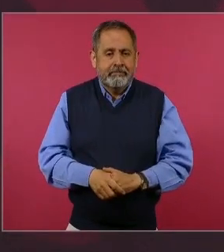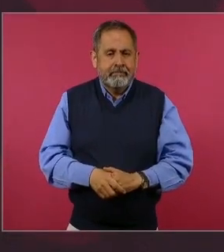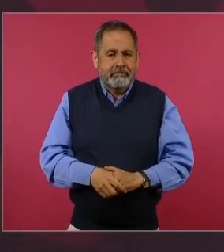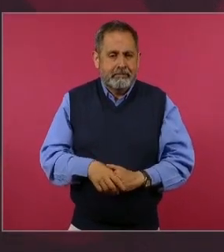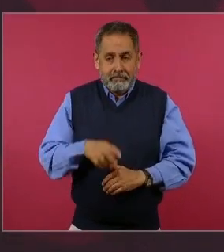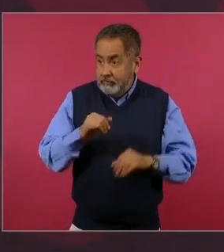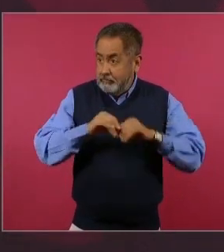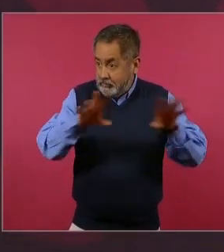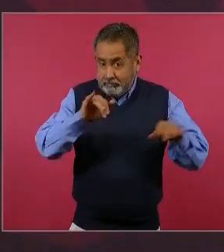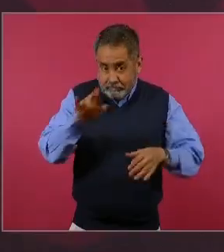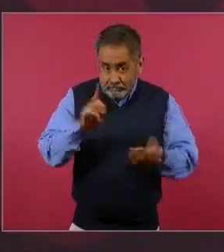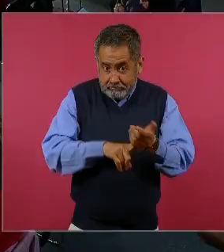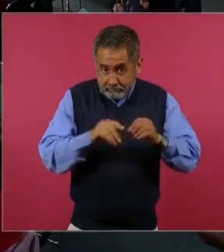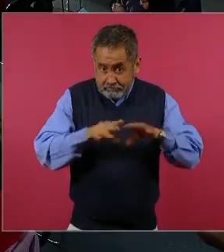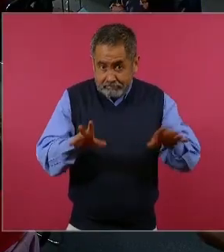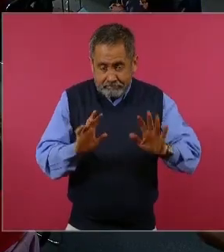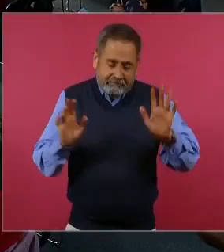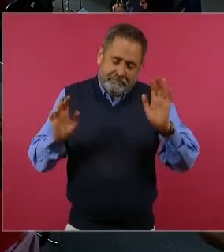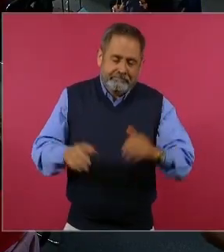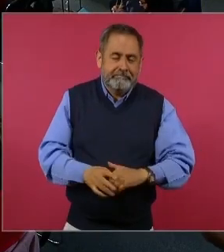¿Así lo sacaron?